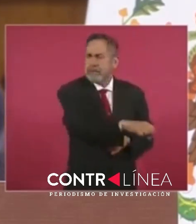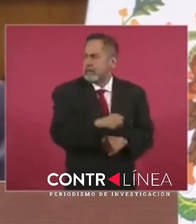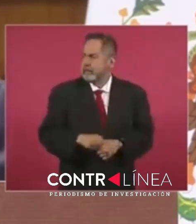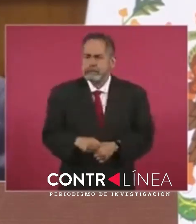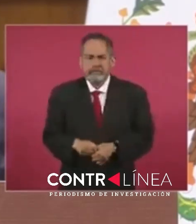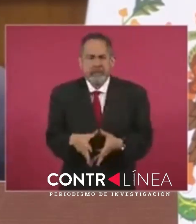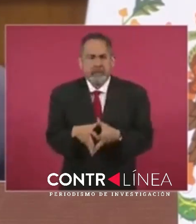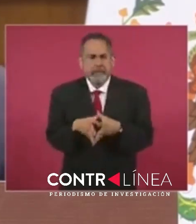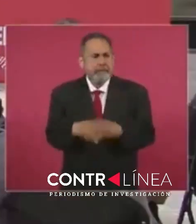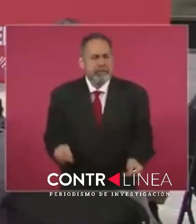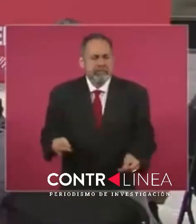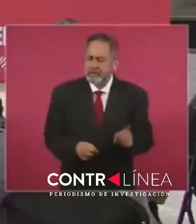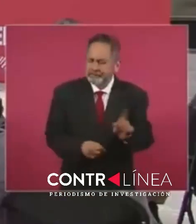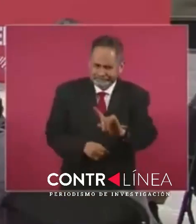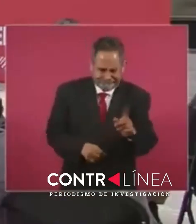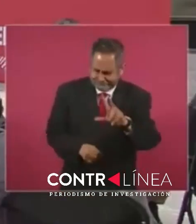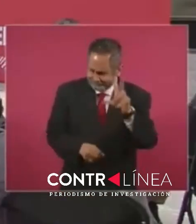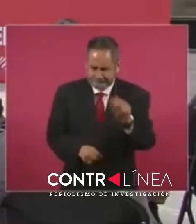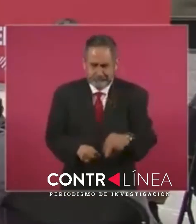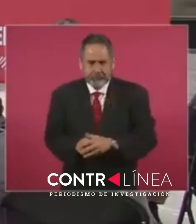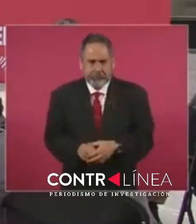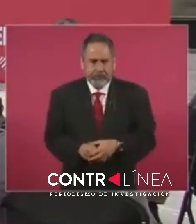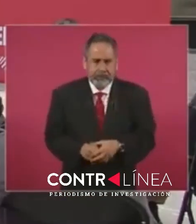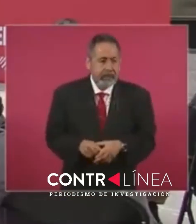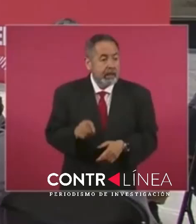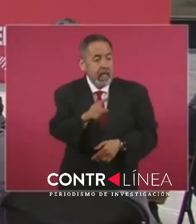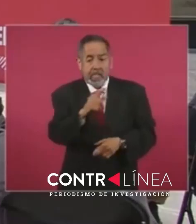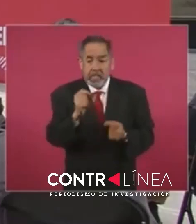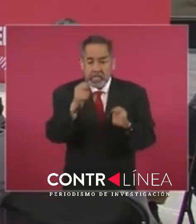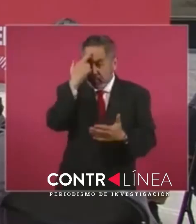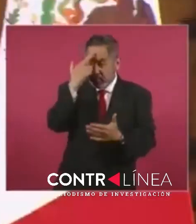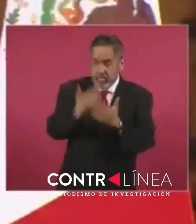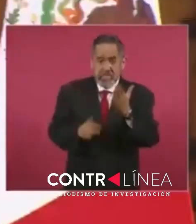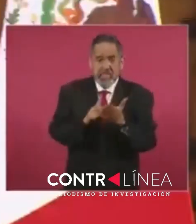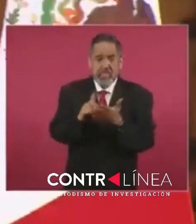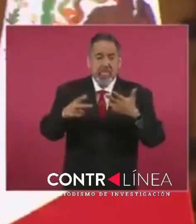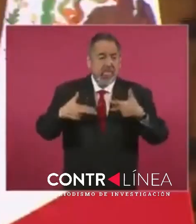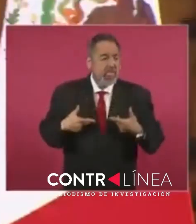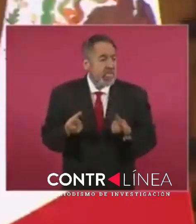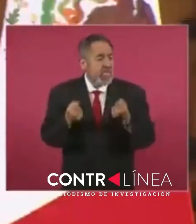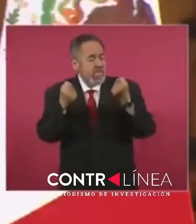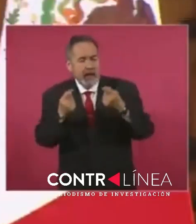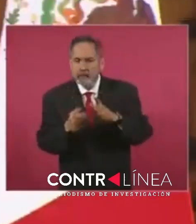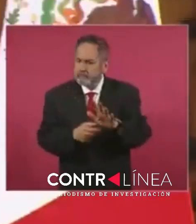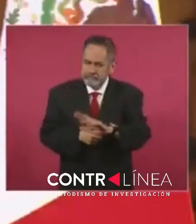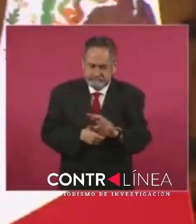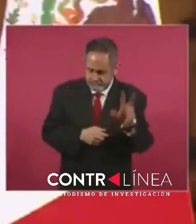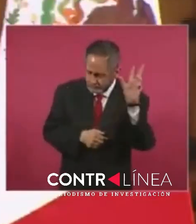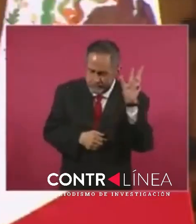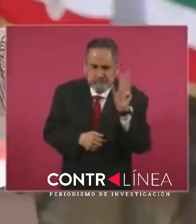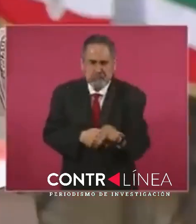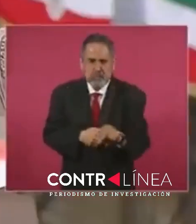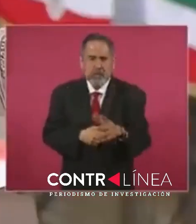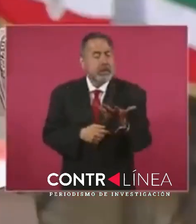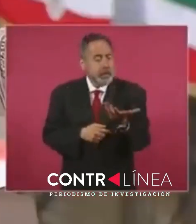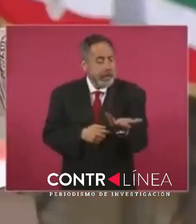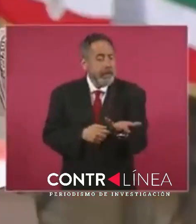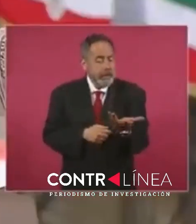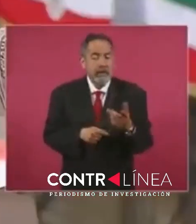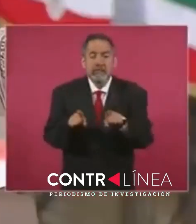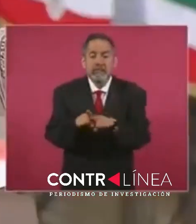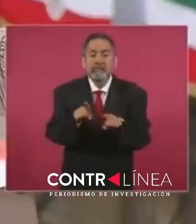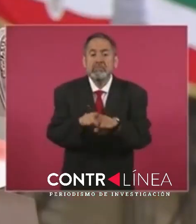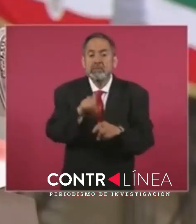nadie, no se tolera la violación de los derechos humanos y tampoco existe